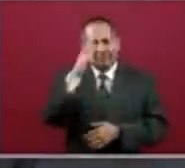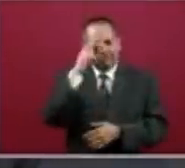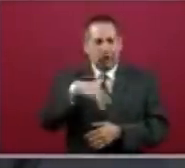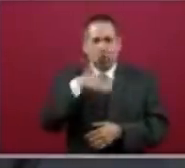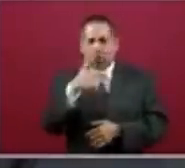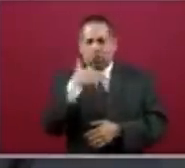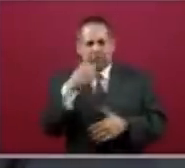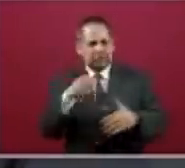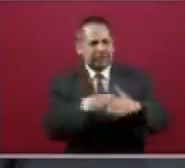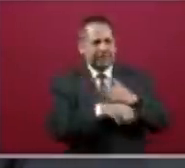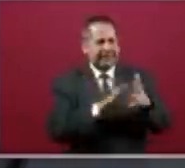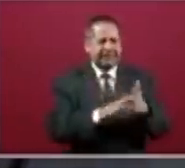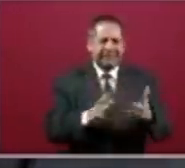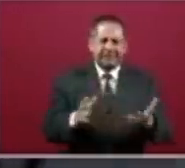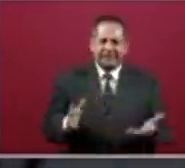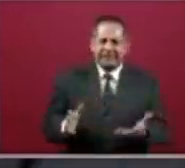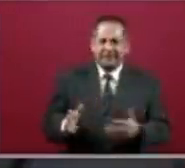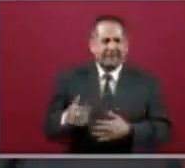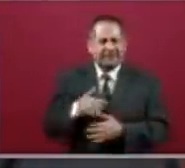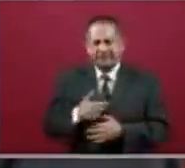corruptos. Yo